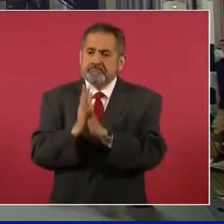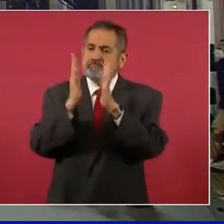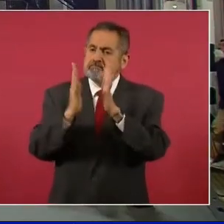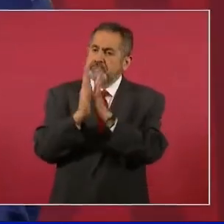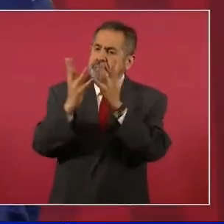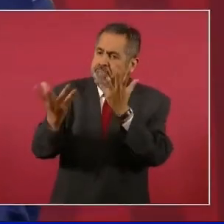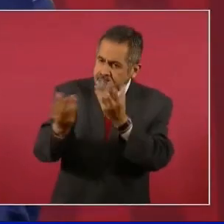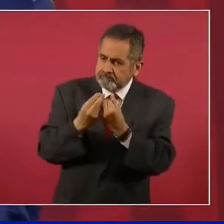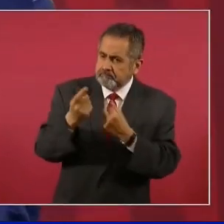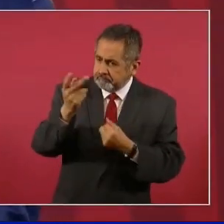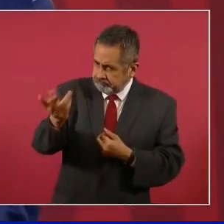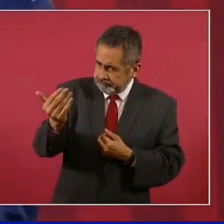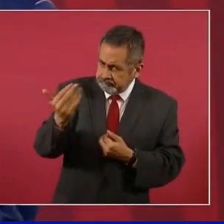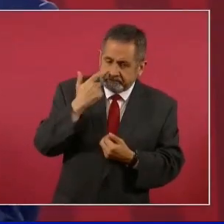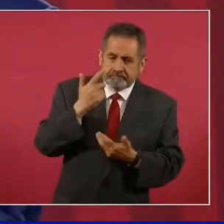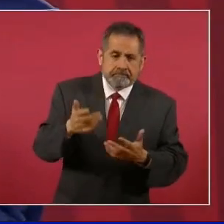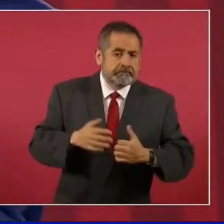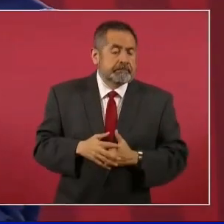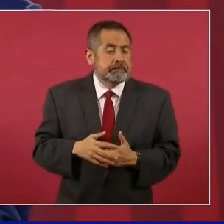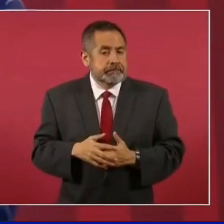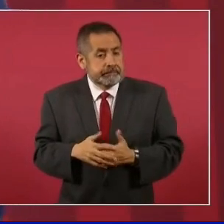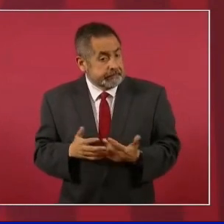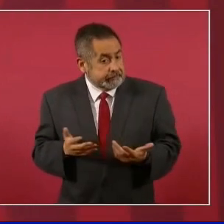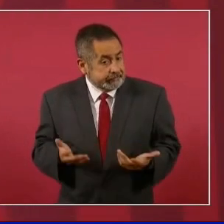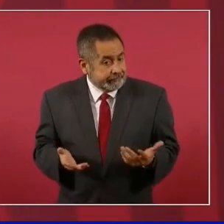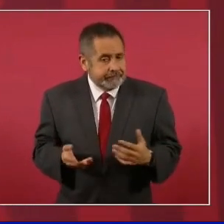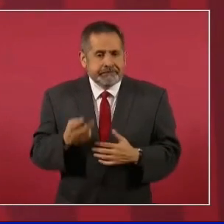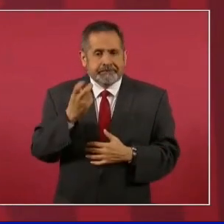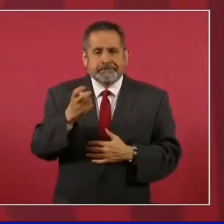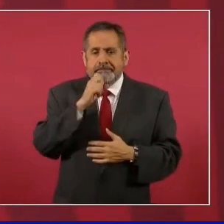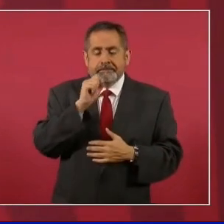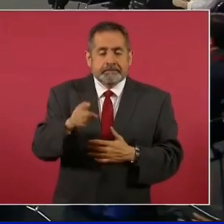participativa. Y por eso también